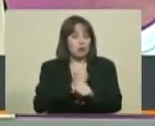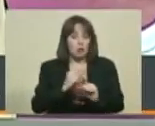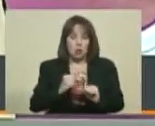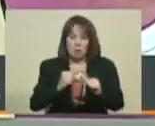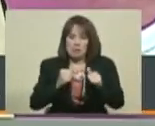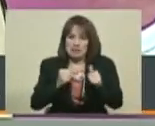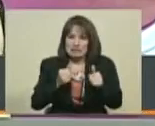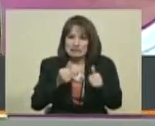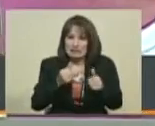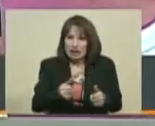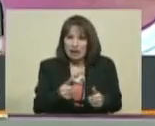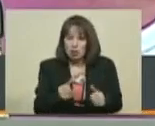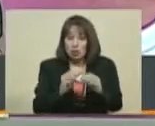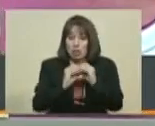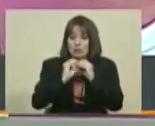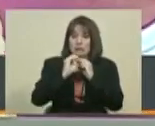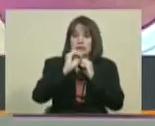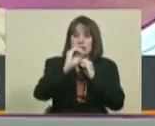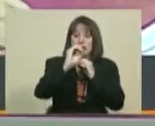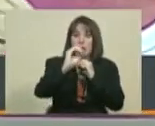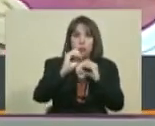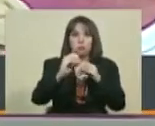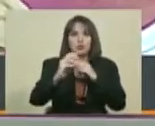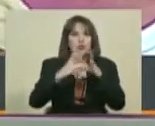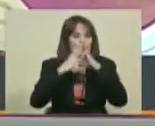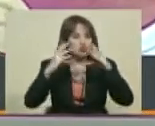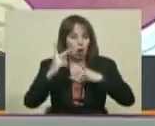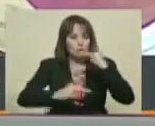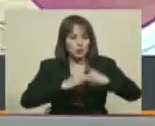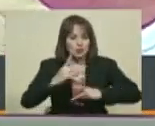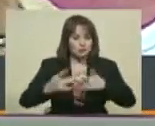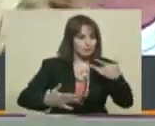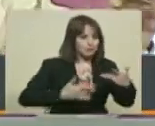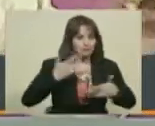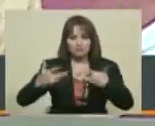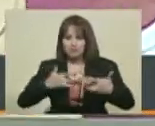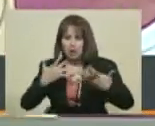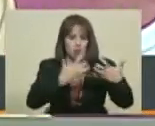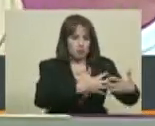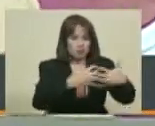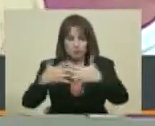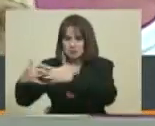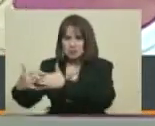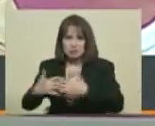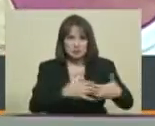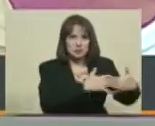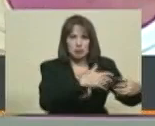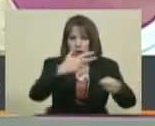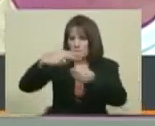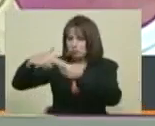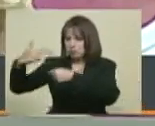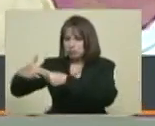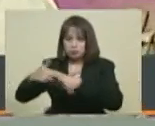recomenzando todos los procesos y reactivando la producción de toda la industria, reactivando toda la